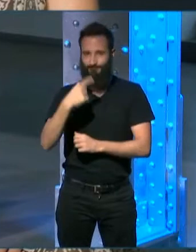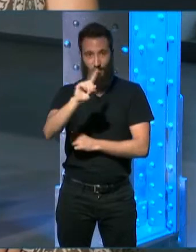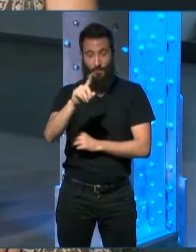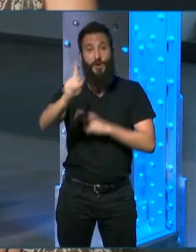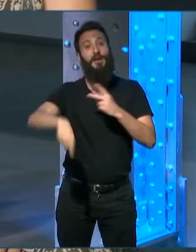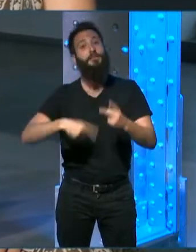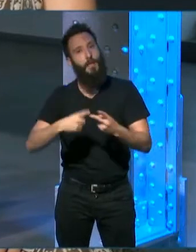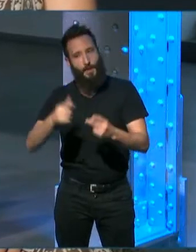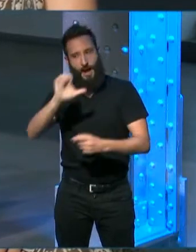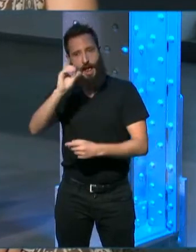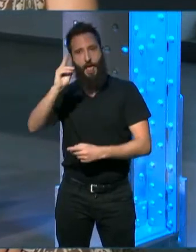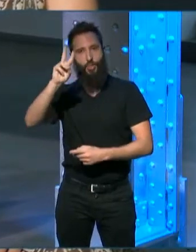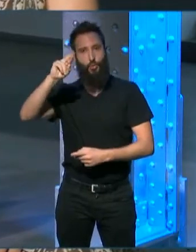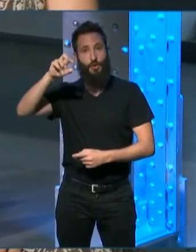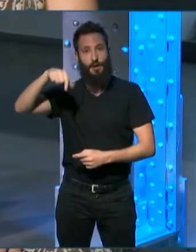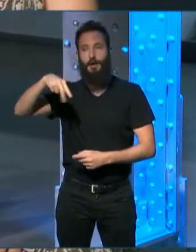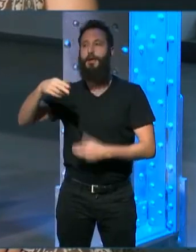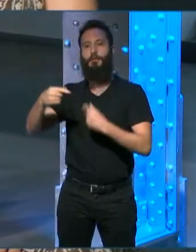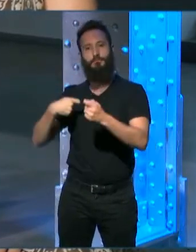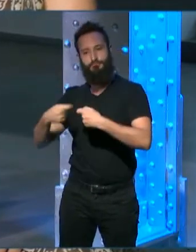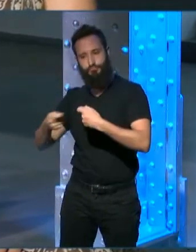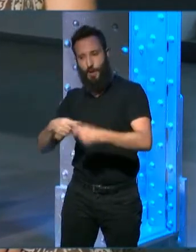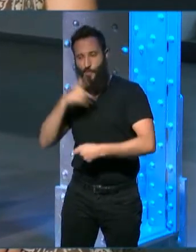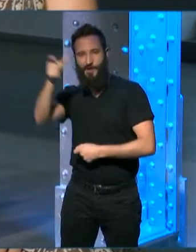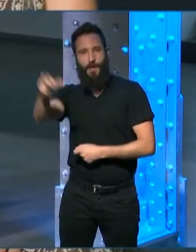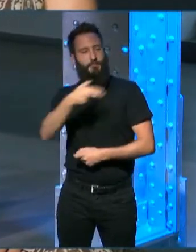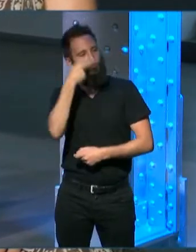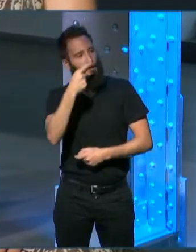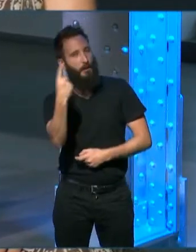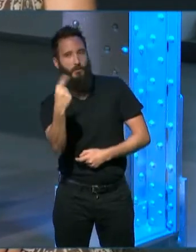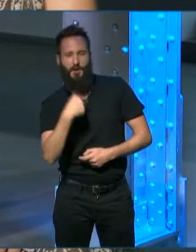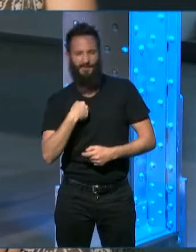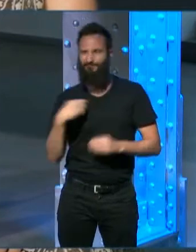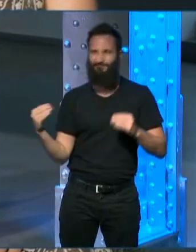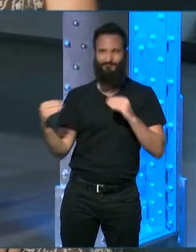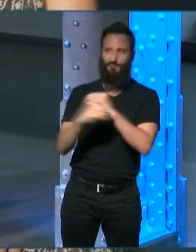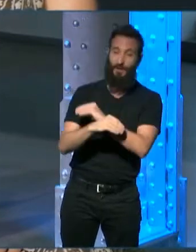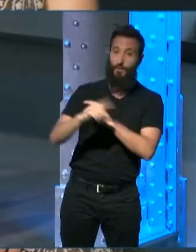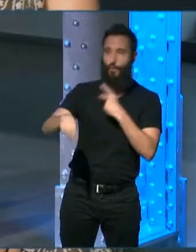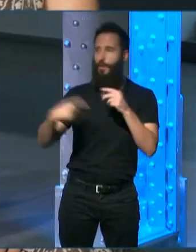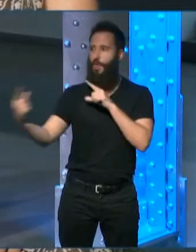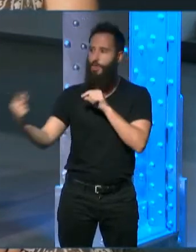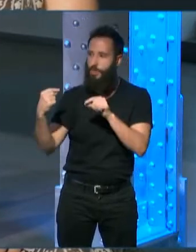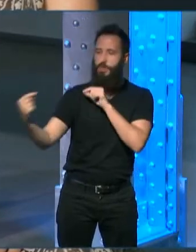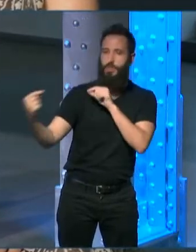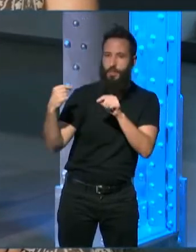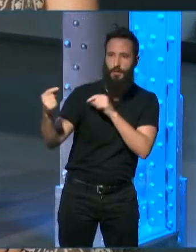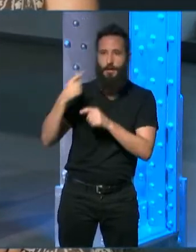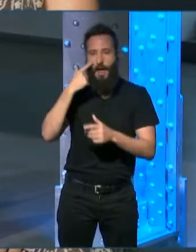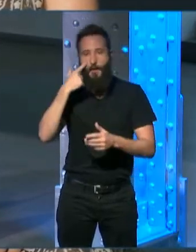yo. Ella quería a alguien que a mí no me interesaba tanto, o al contrario, y discutíamos y veíamos dentro de ese